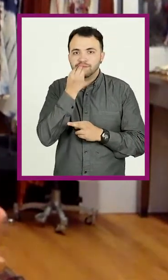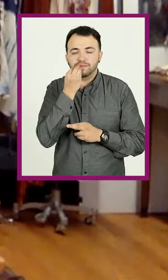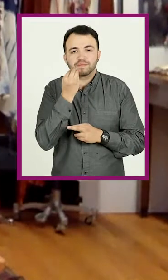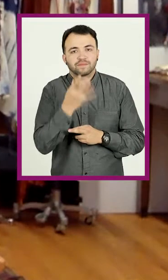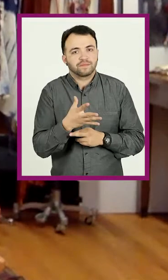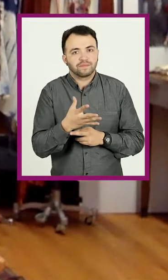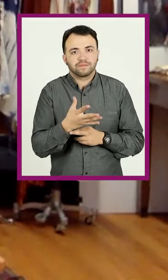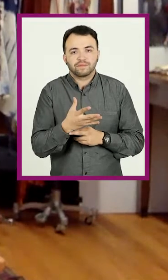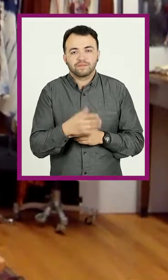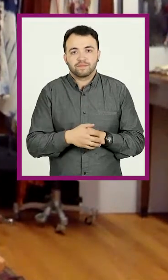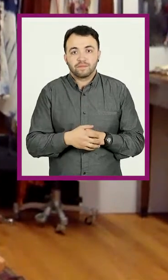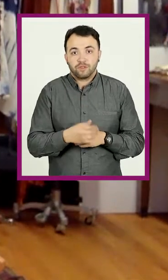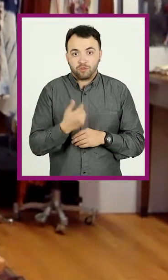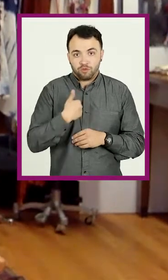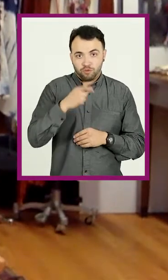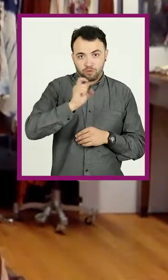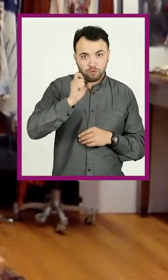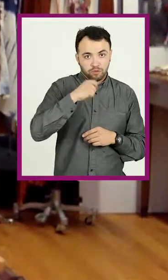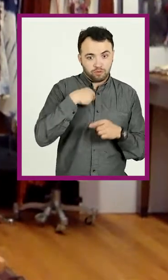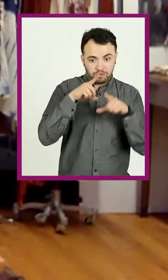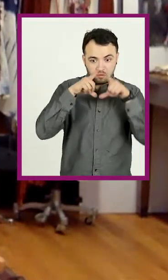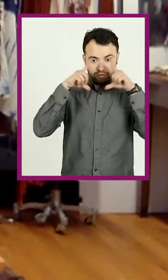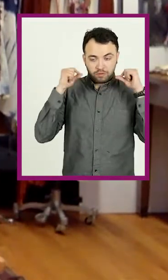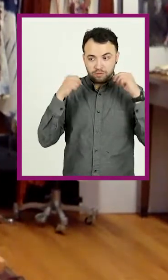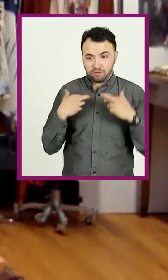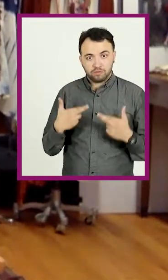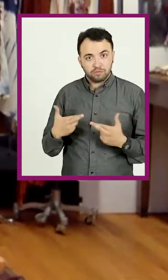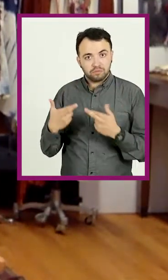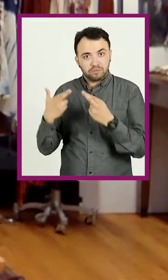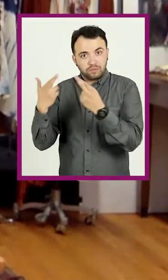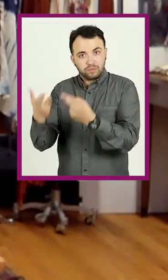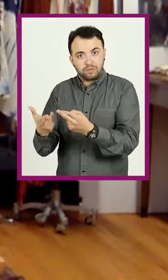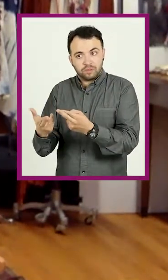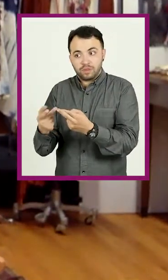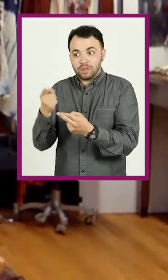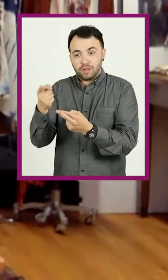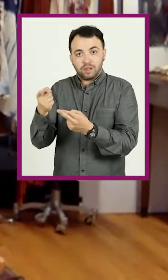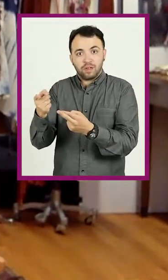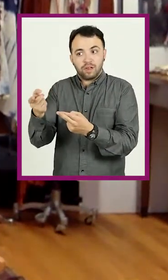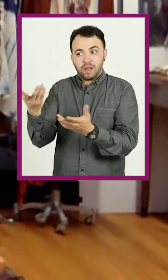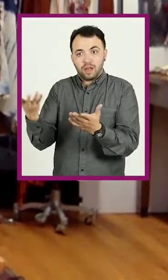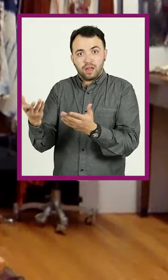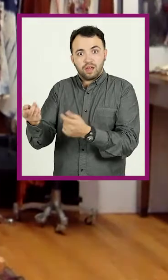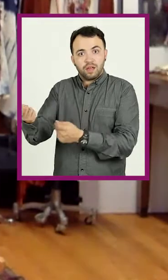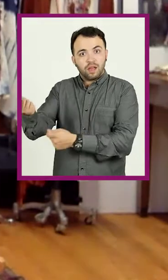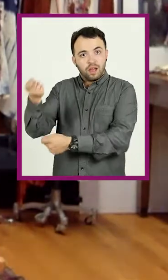Al yo ofrecer cubrebocas, me ofrecen a cambio